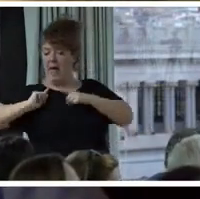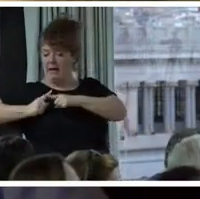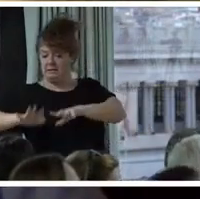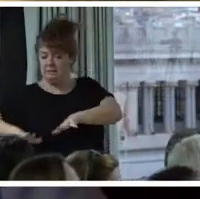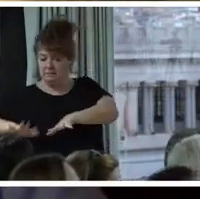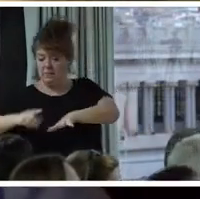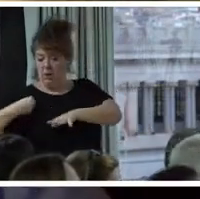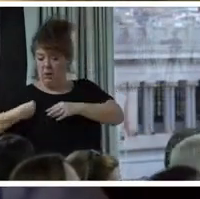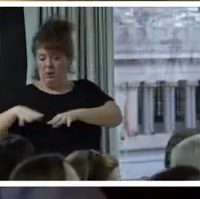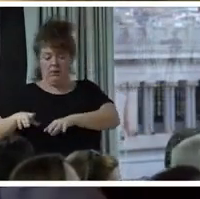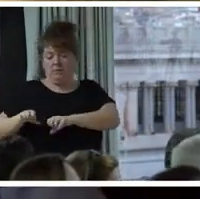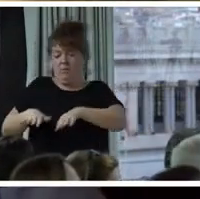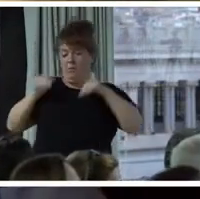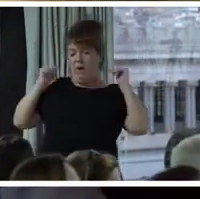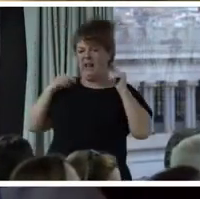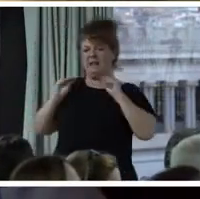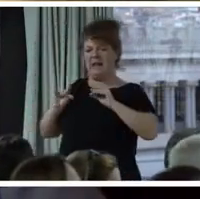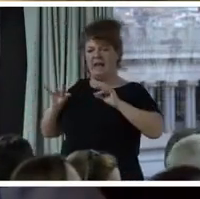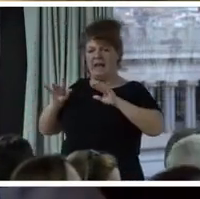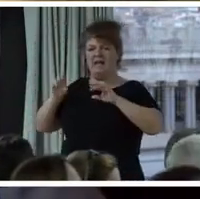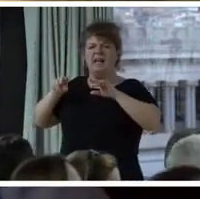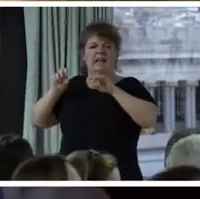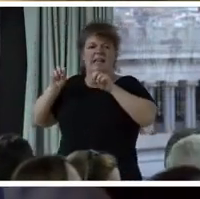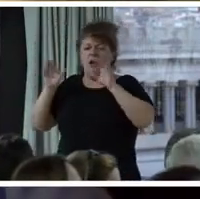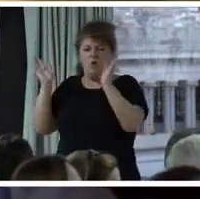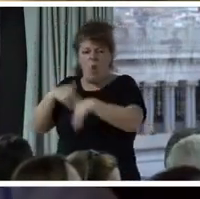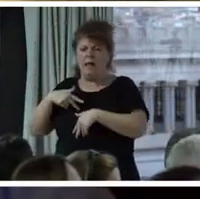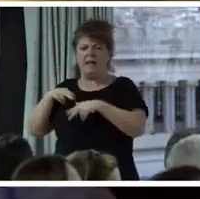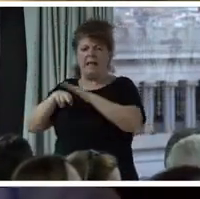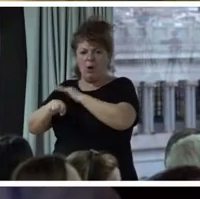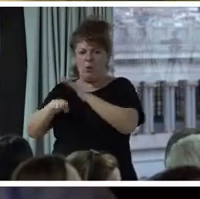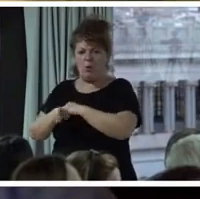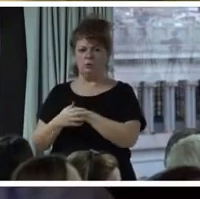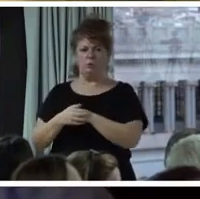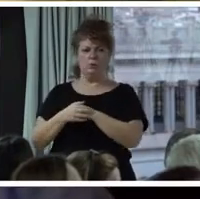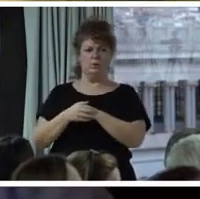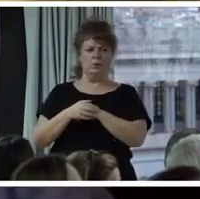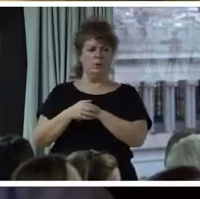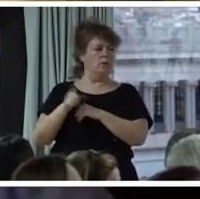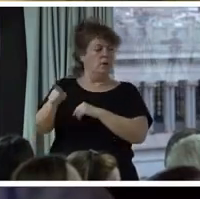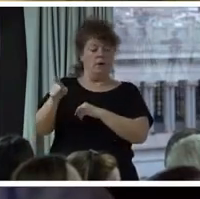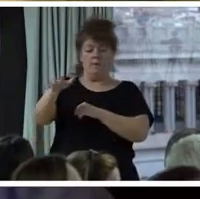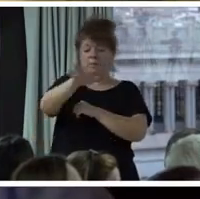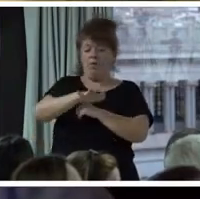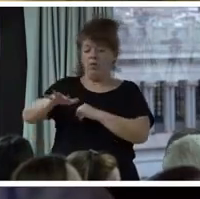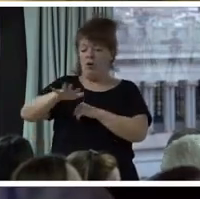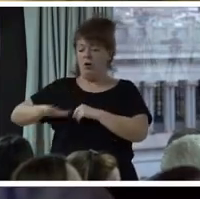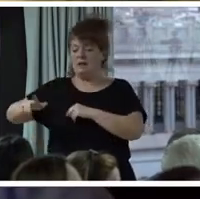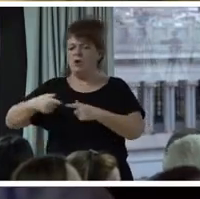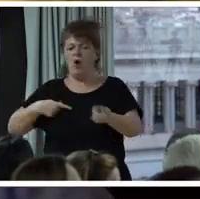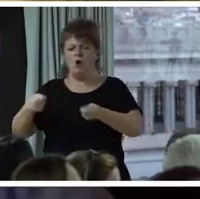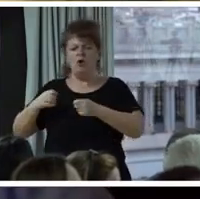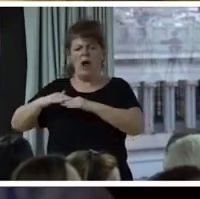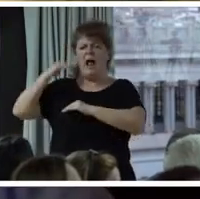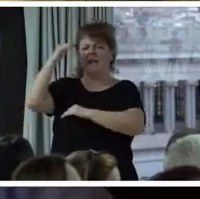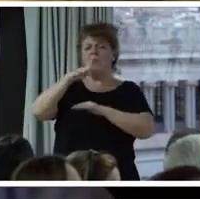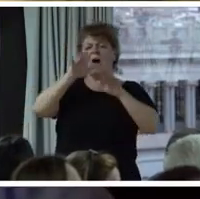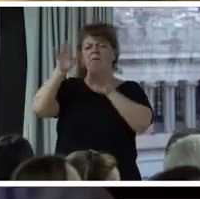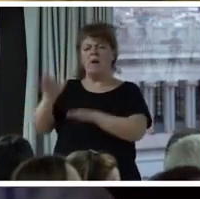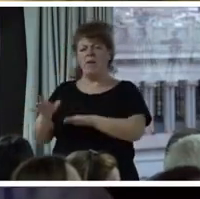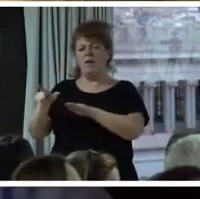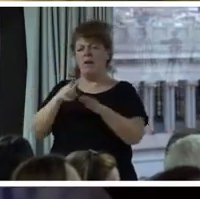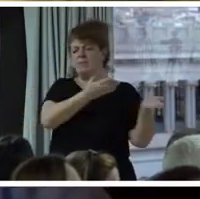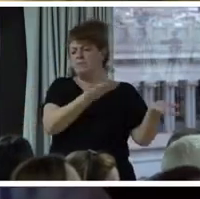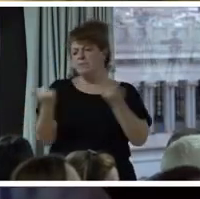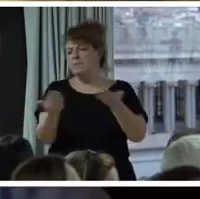desposeídos desposeídos de sus tierras y sus recursos en reservas altamente controladas para favorecer la